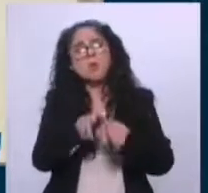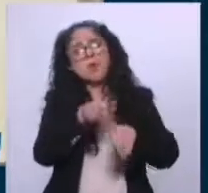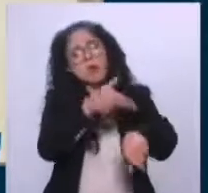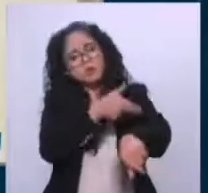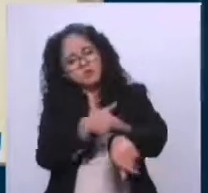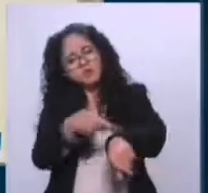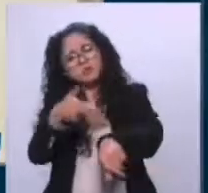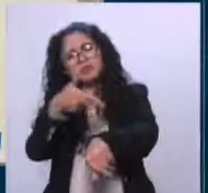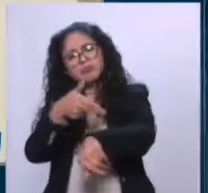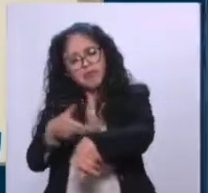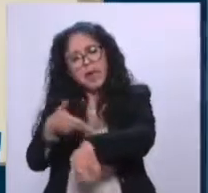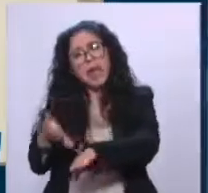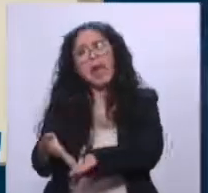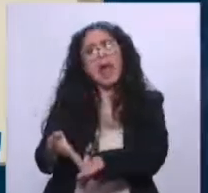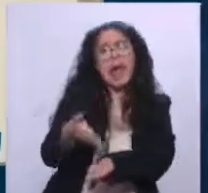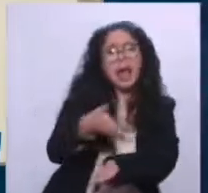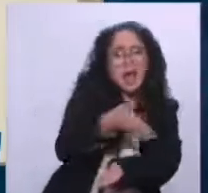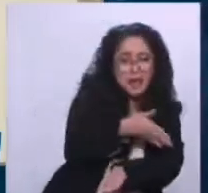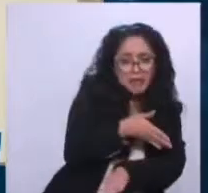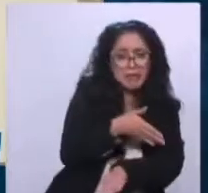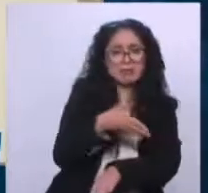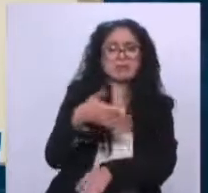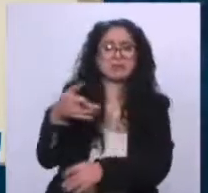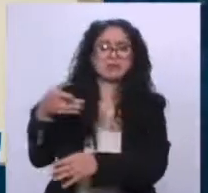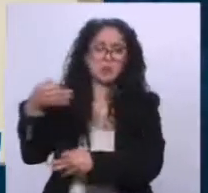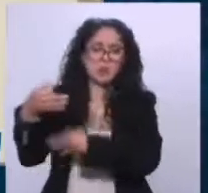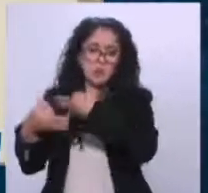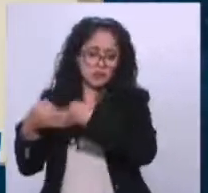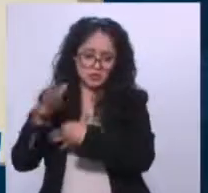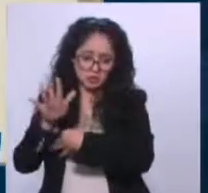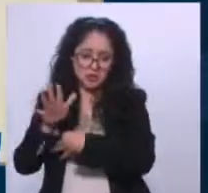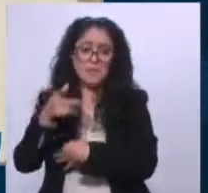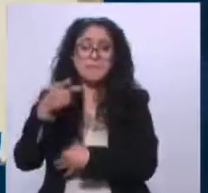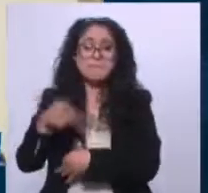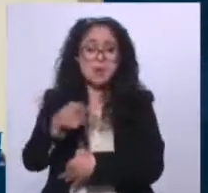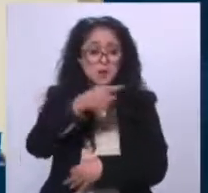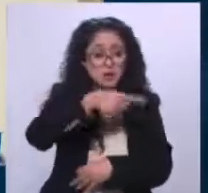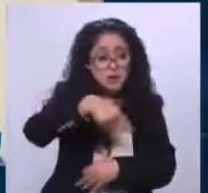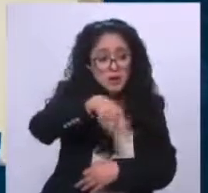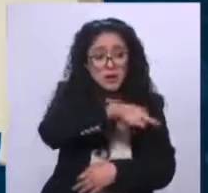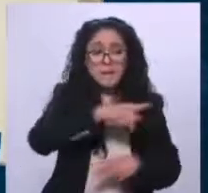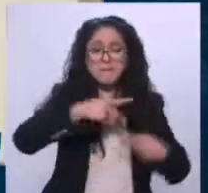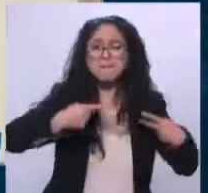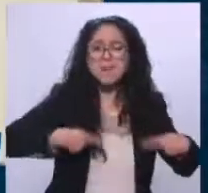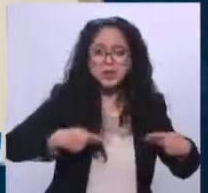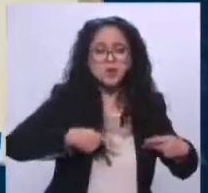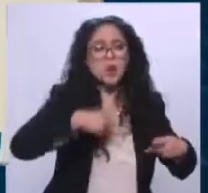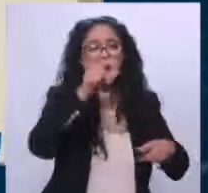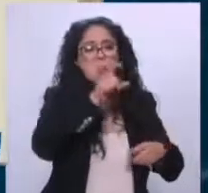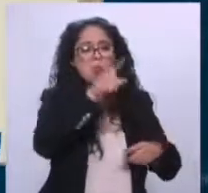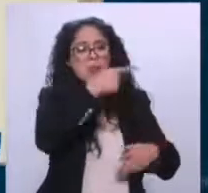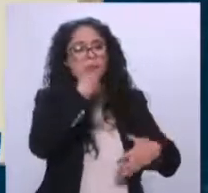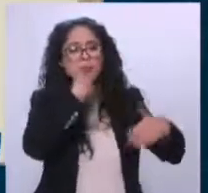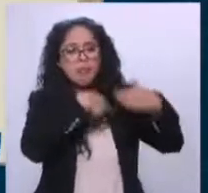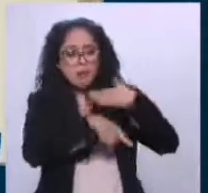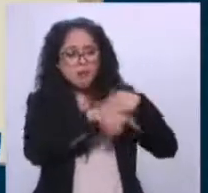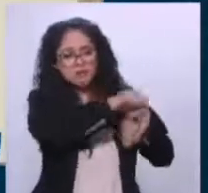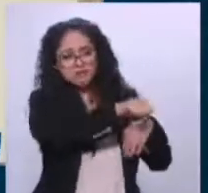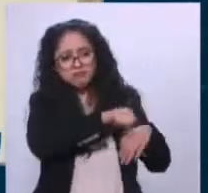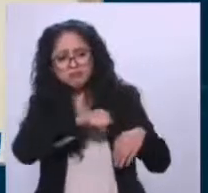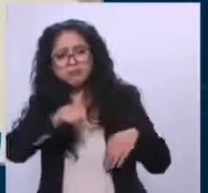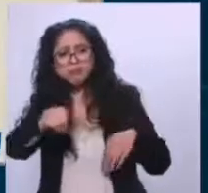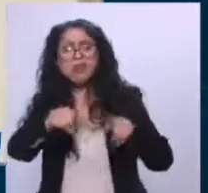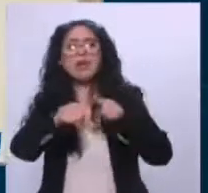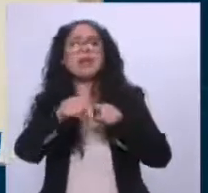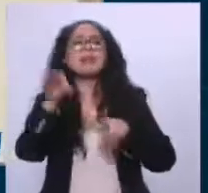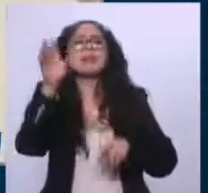de manera anticipada. Ante este escenario, pues bueno, los imputados tienen diversas opciones dependiendo de cuál sea su defensa. Pueden optar por